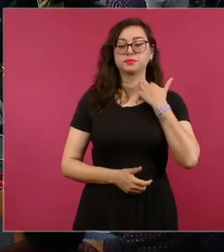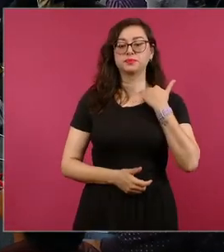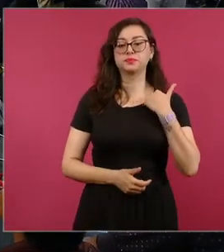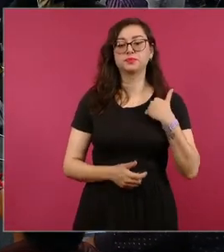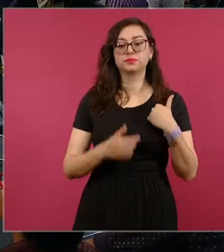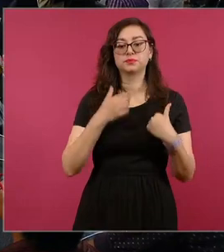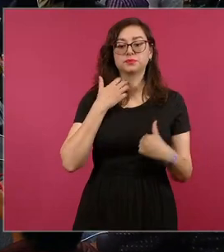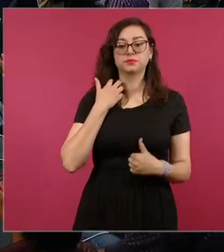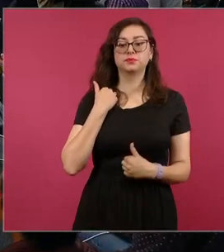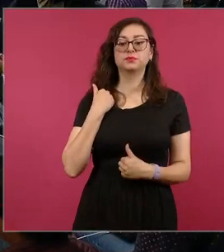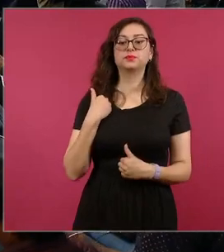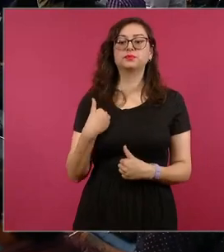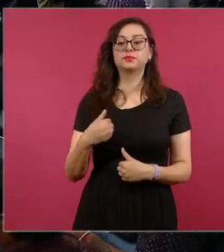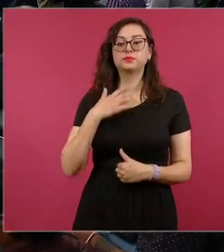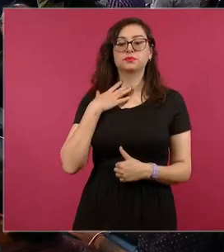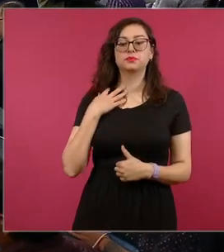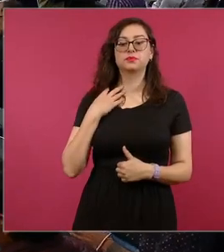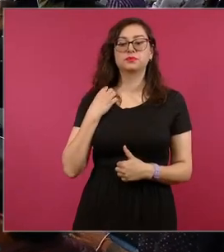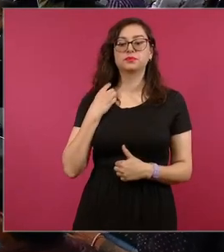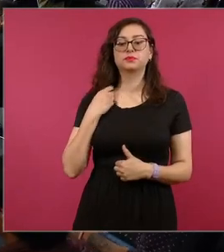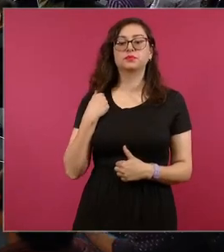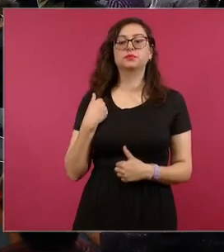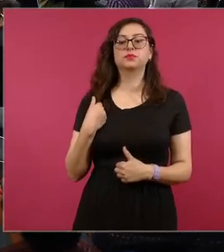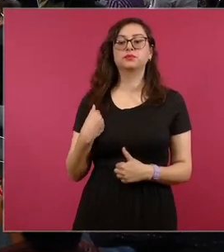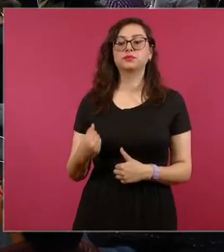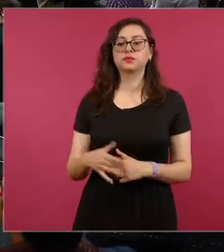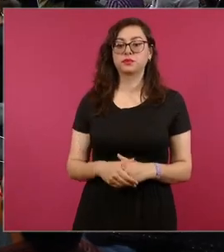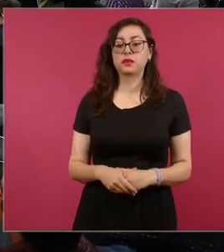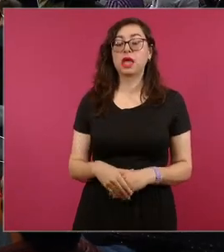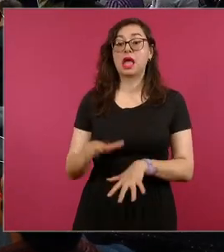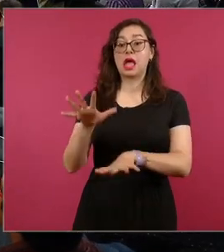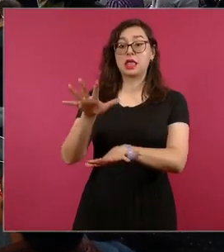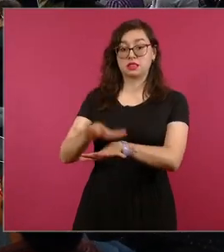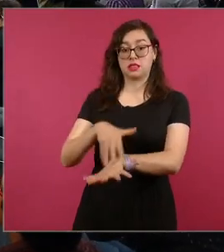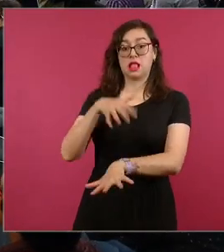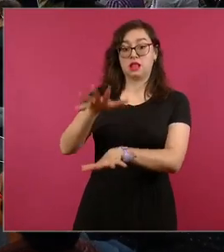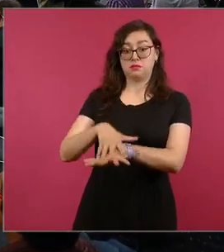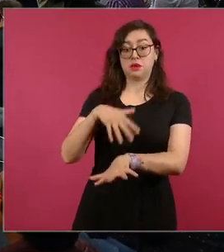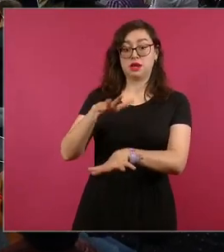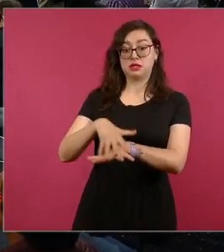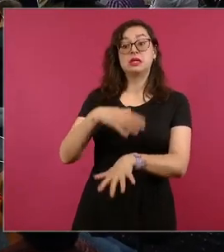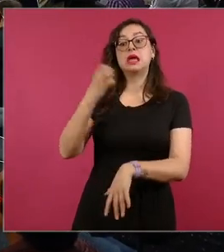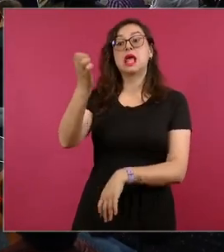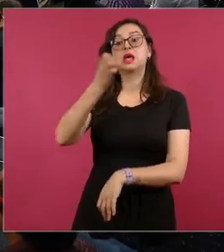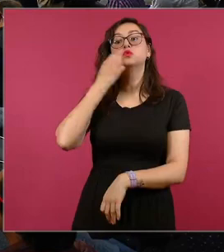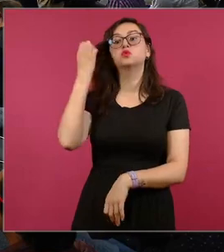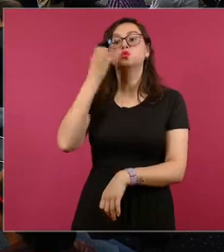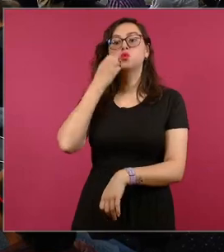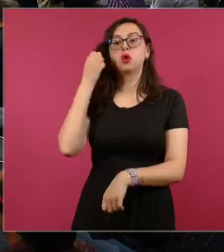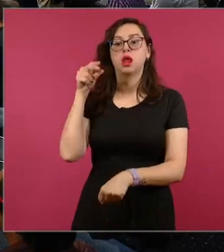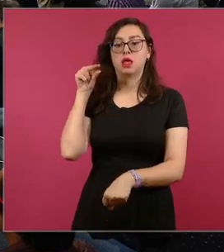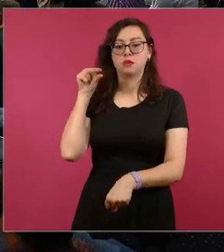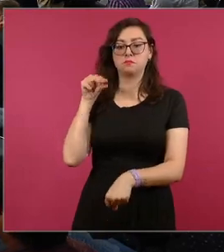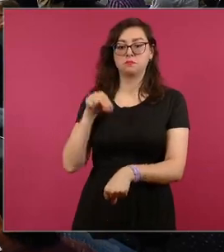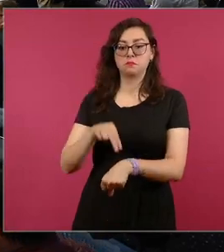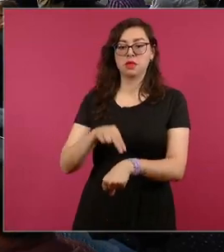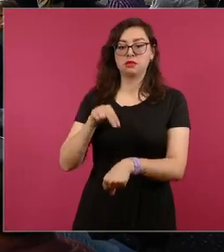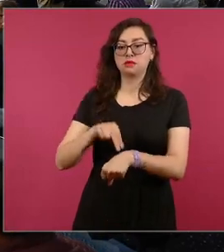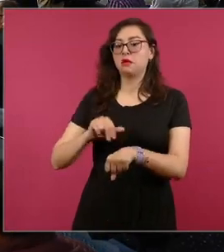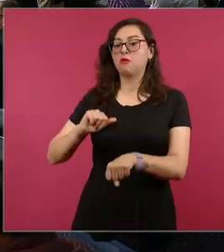Como ustedes saben, la Escuela de Medicina de Tlalpan tuvo su inicio pues